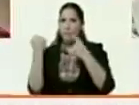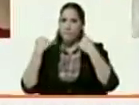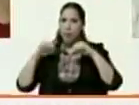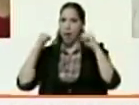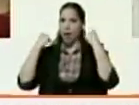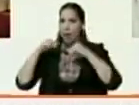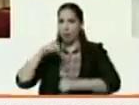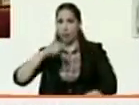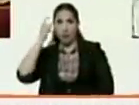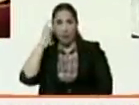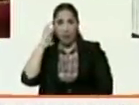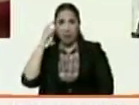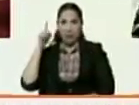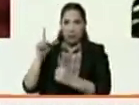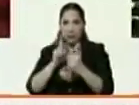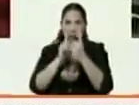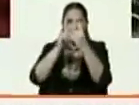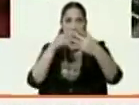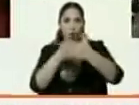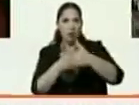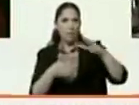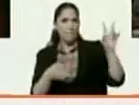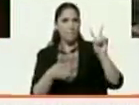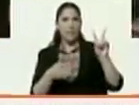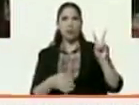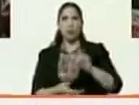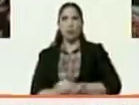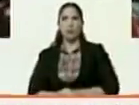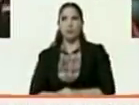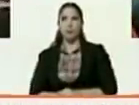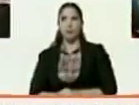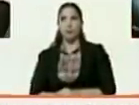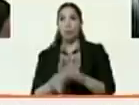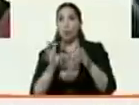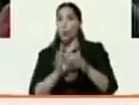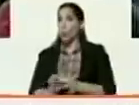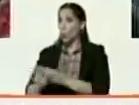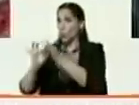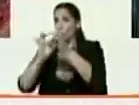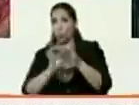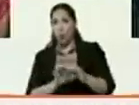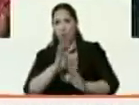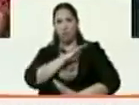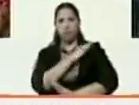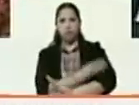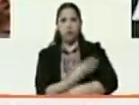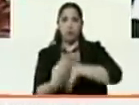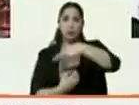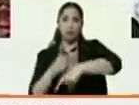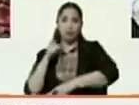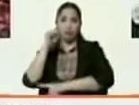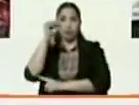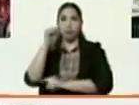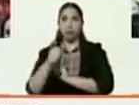en estos días de asedio contra la patria, es la unidad de las fuerzas revolucionarias.